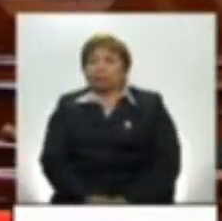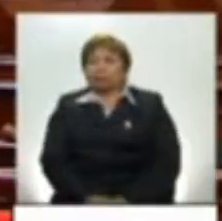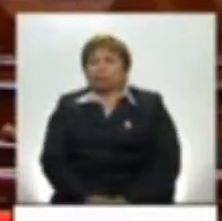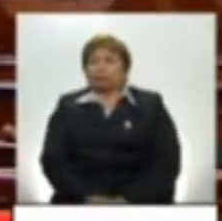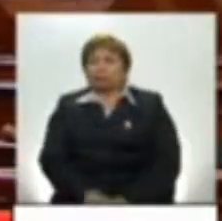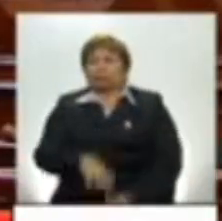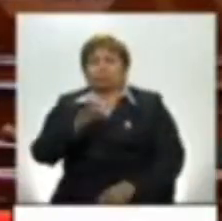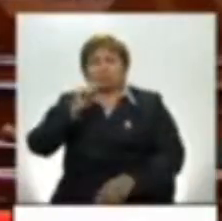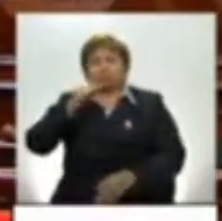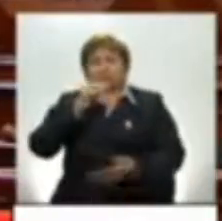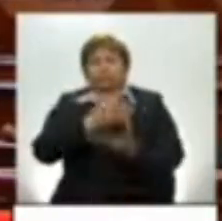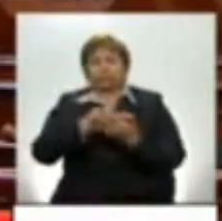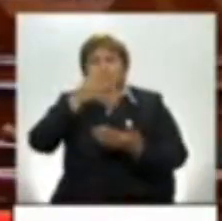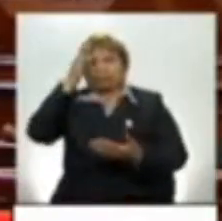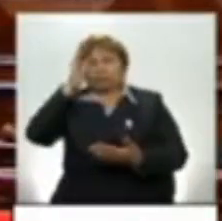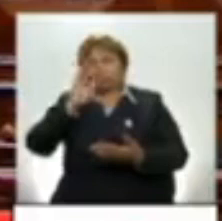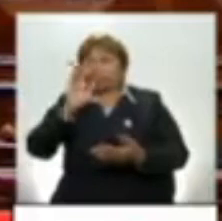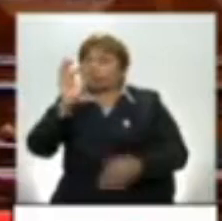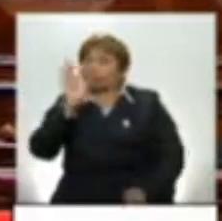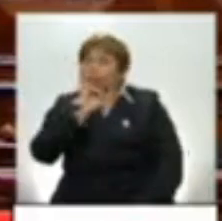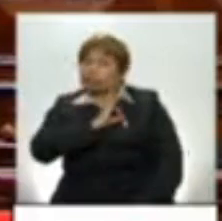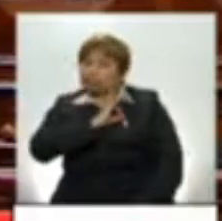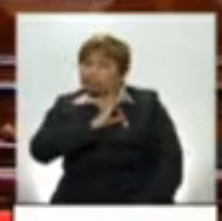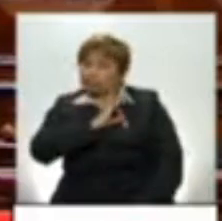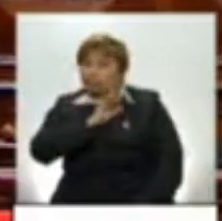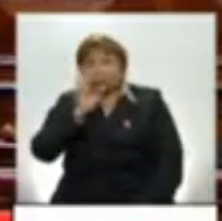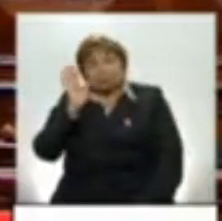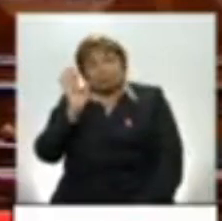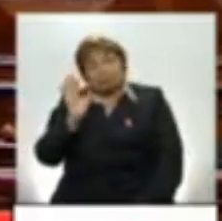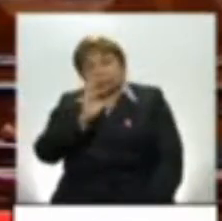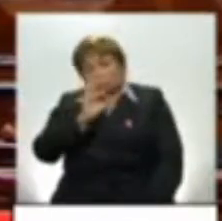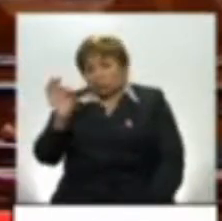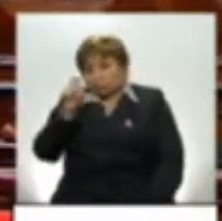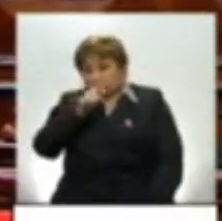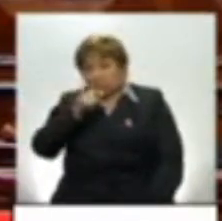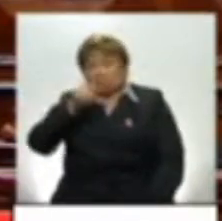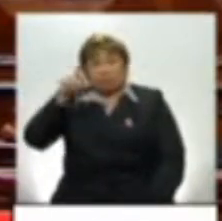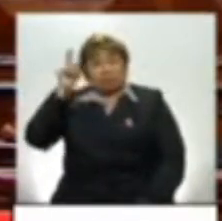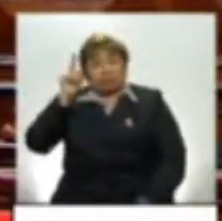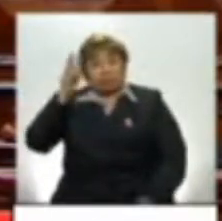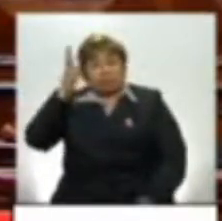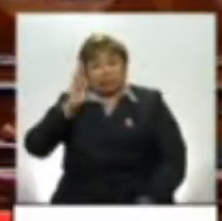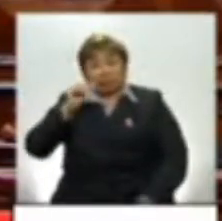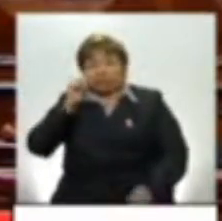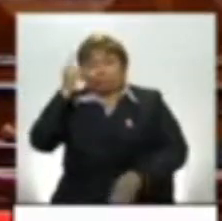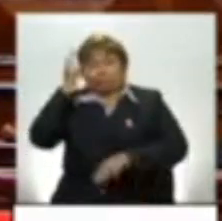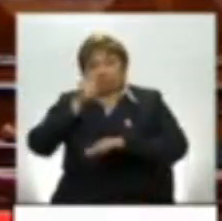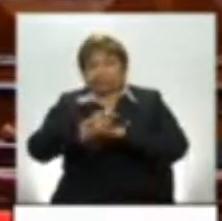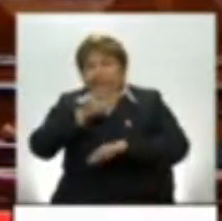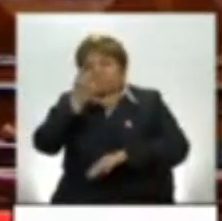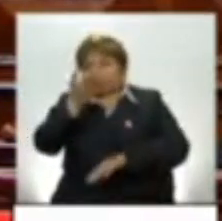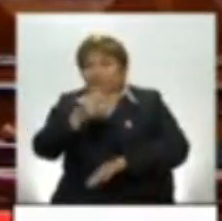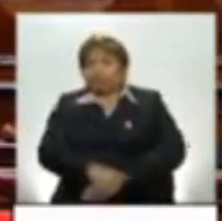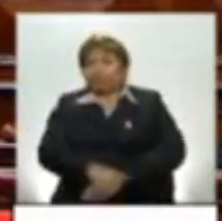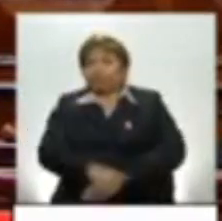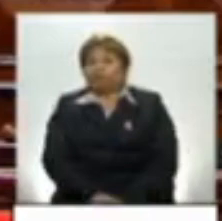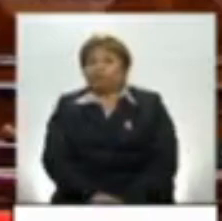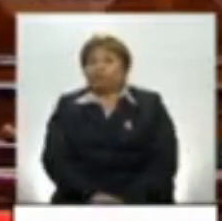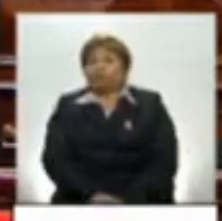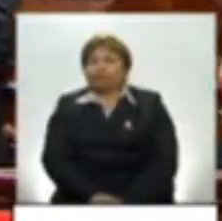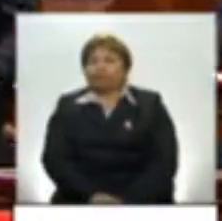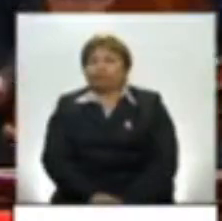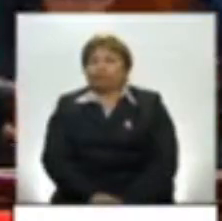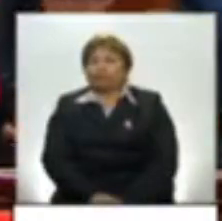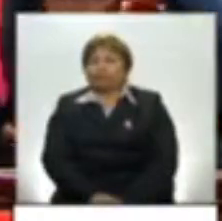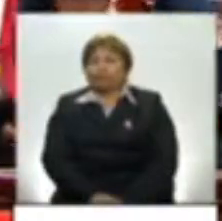hace, que Dios y la patria lo premien, sino que él y la nación se lo demanden.